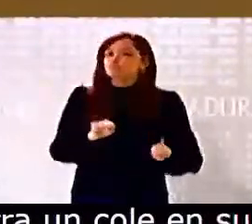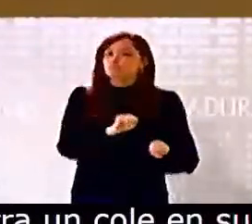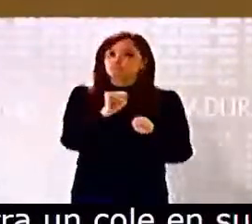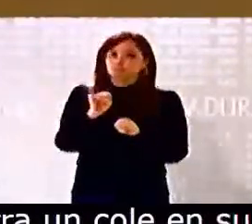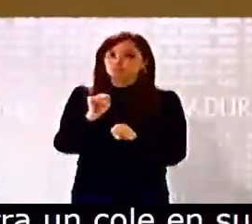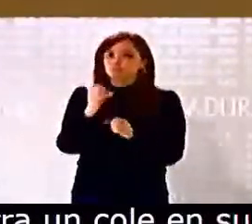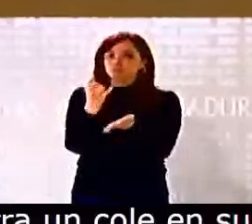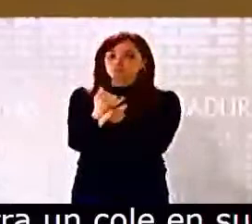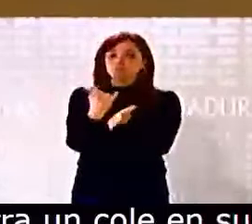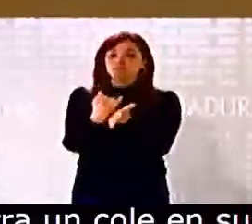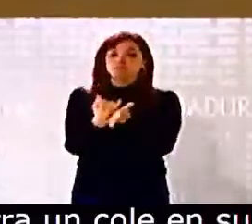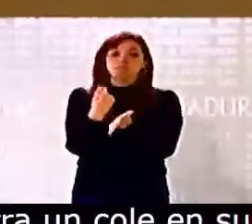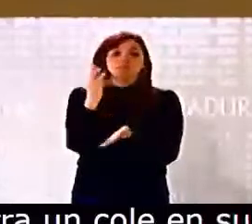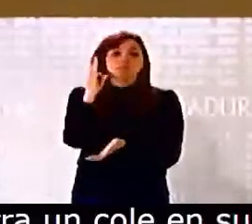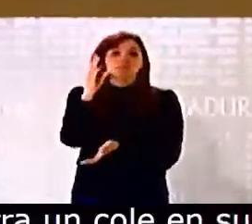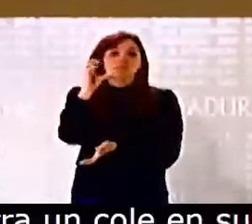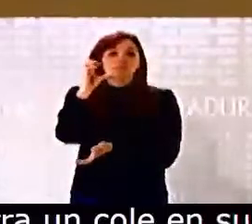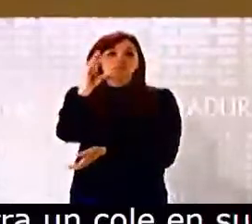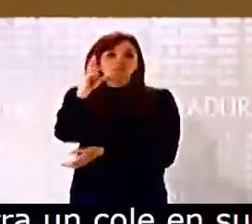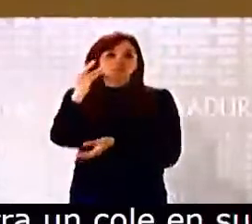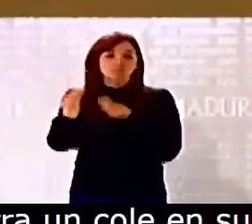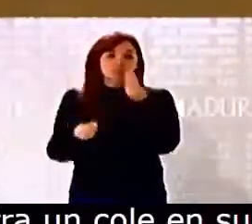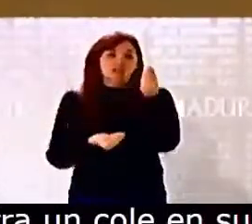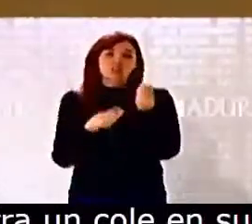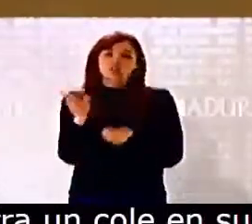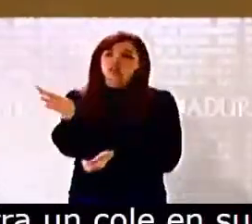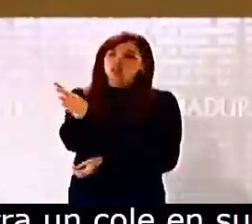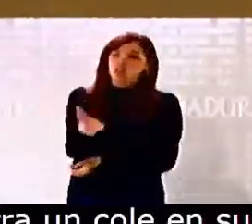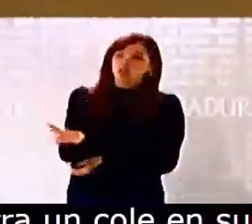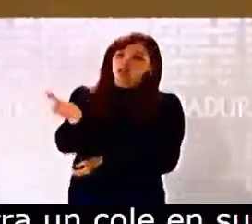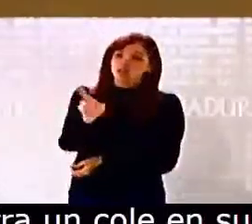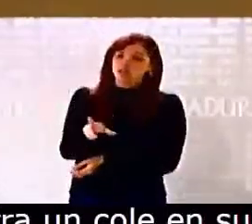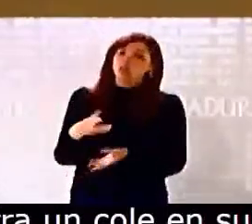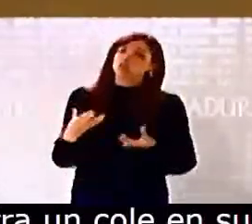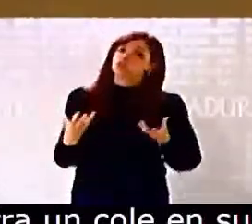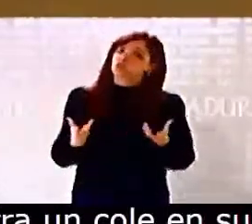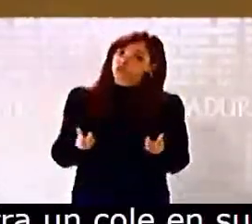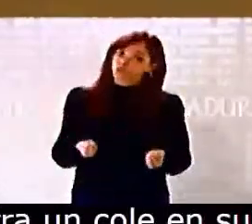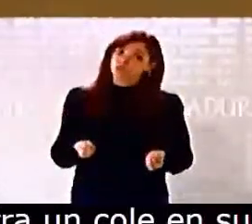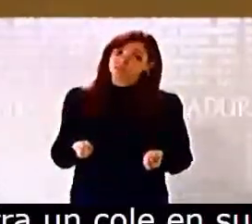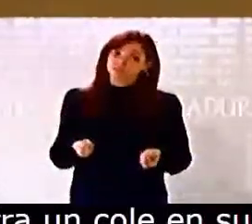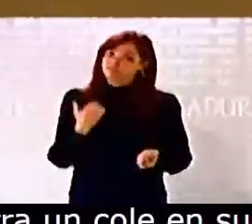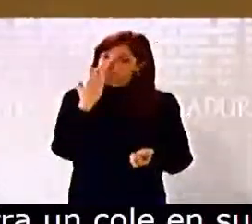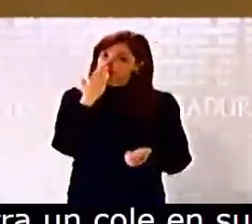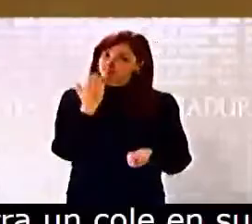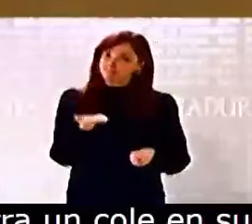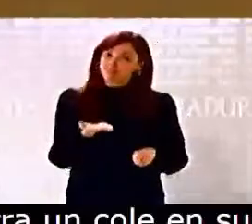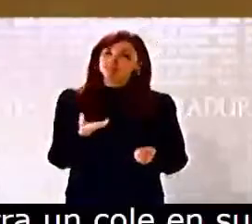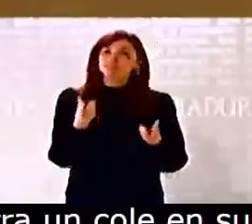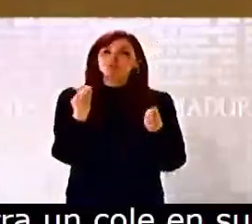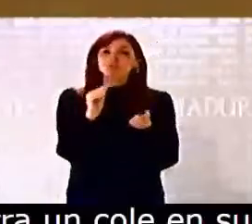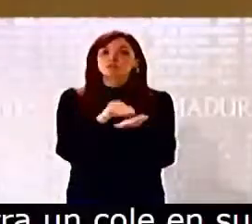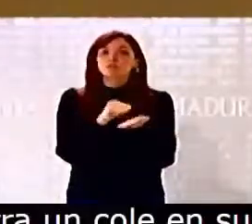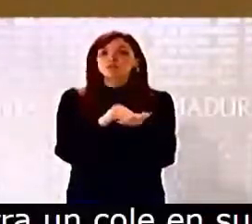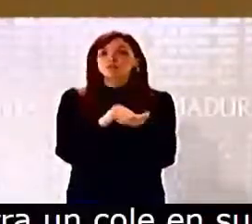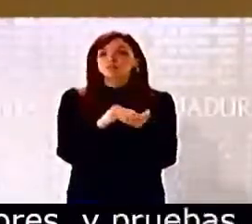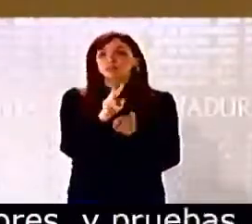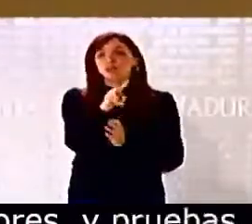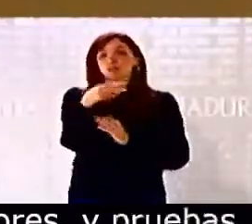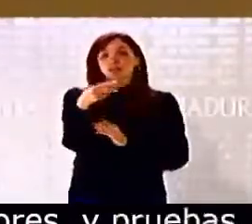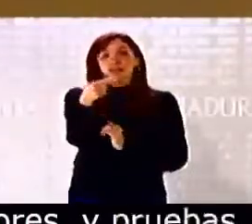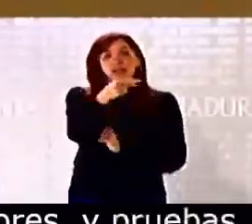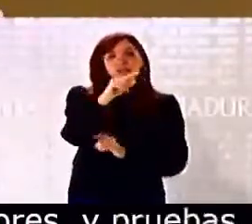lo largo de este tiempo se han repetido mucho, porque créame que hay veces que se da negativo y luego